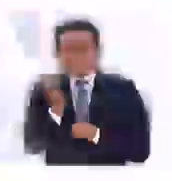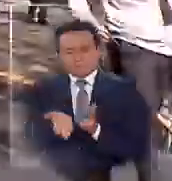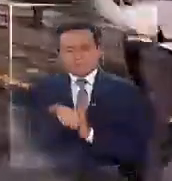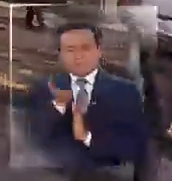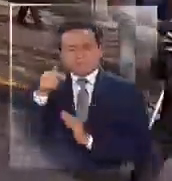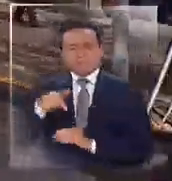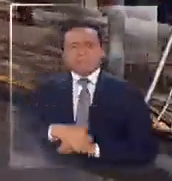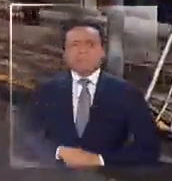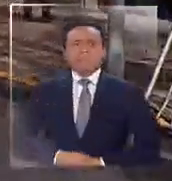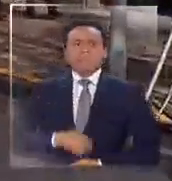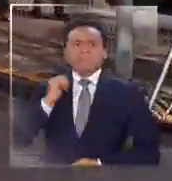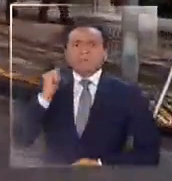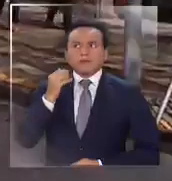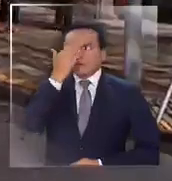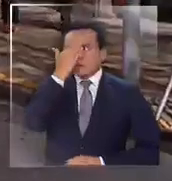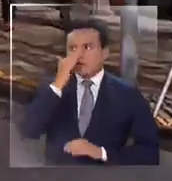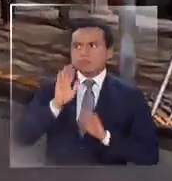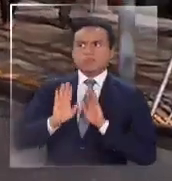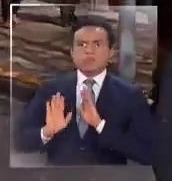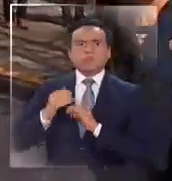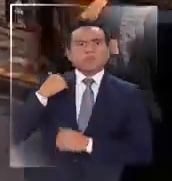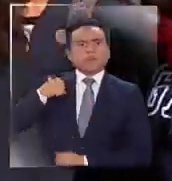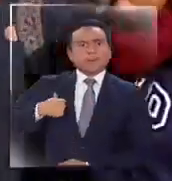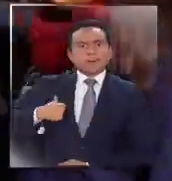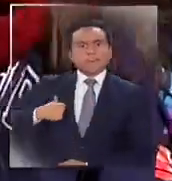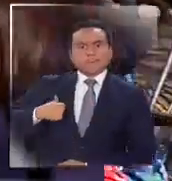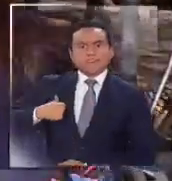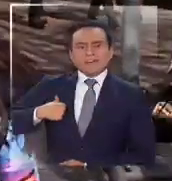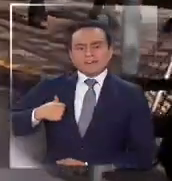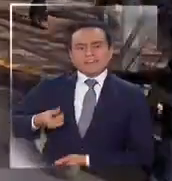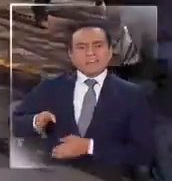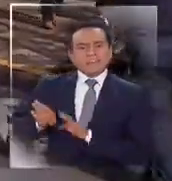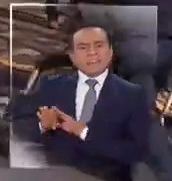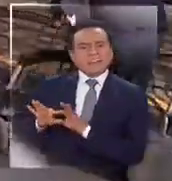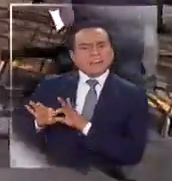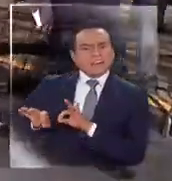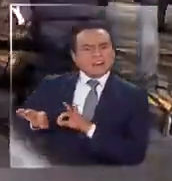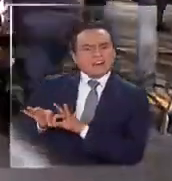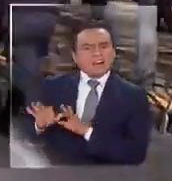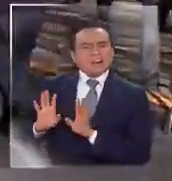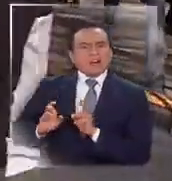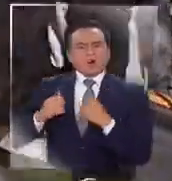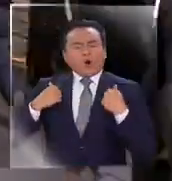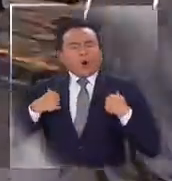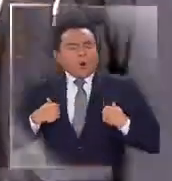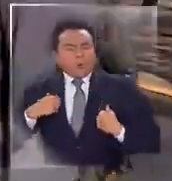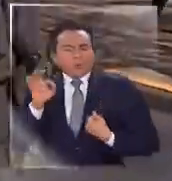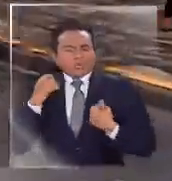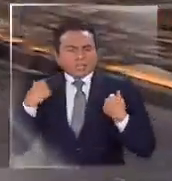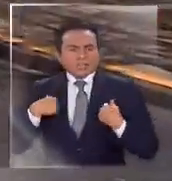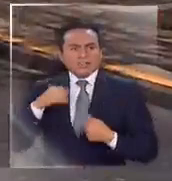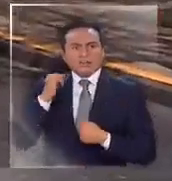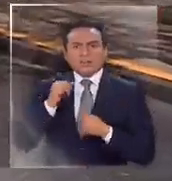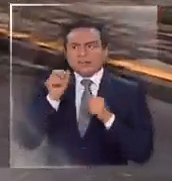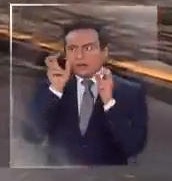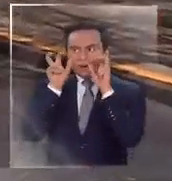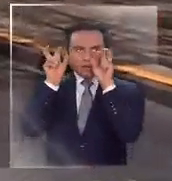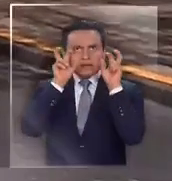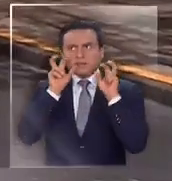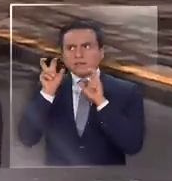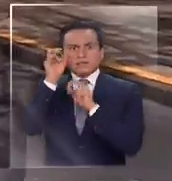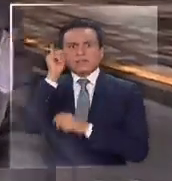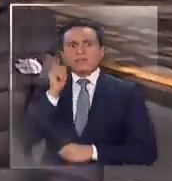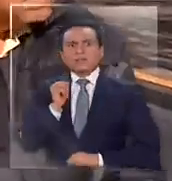24%. Siempre tengo precaución con la cartera, que esté cerrada, si ando con mochila, que esté... Y siempre ando alerta, porque